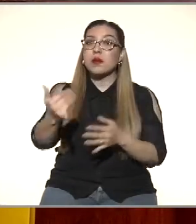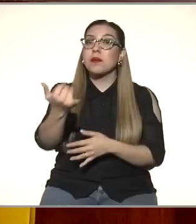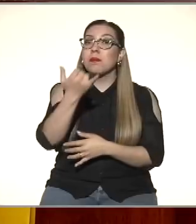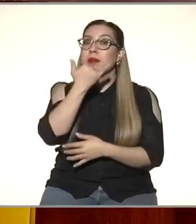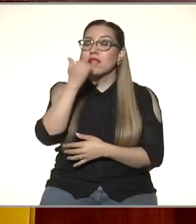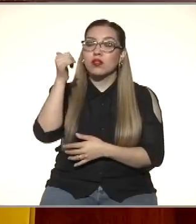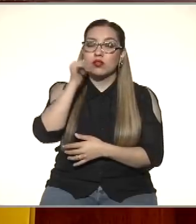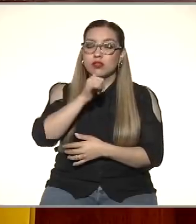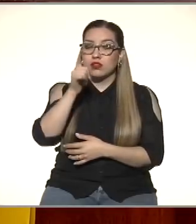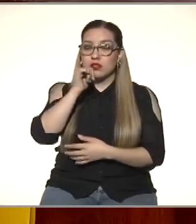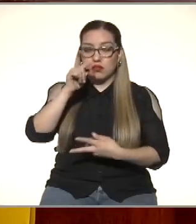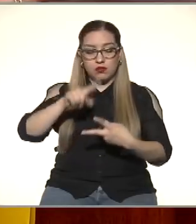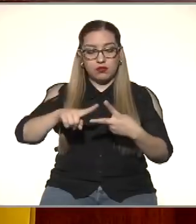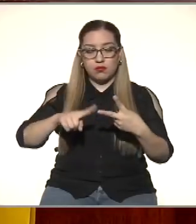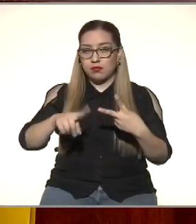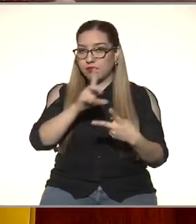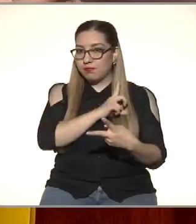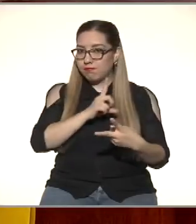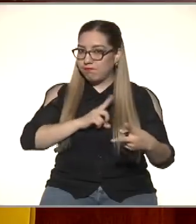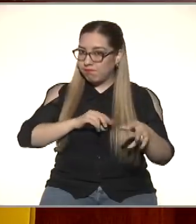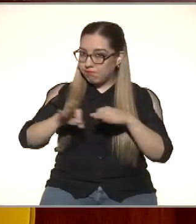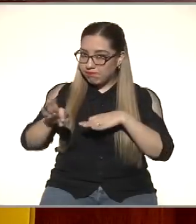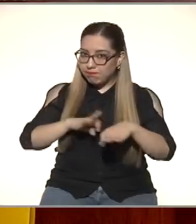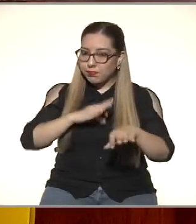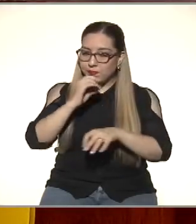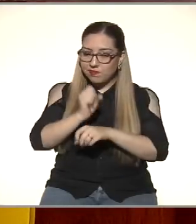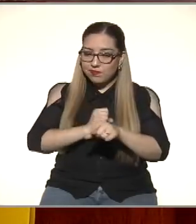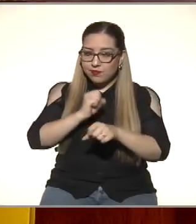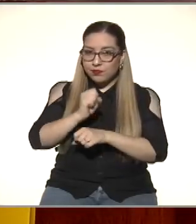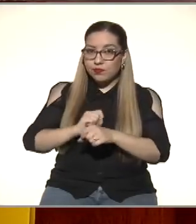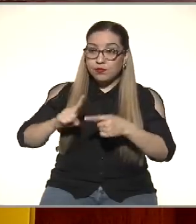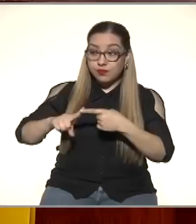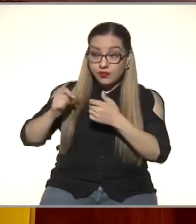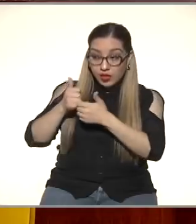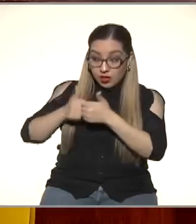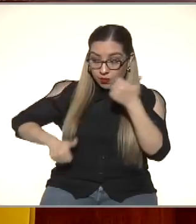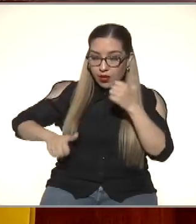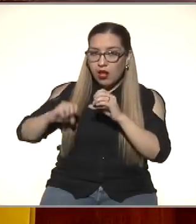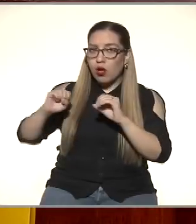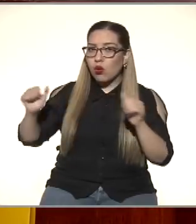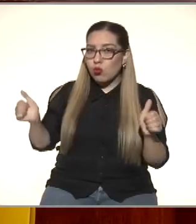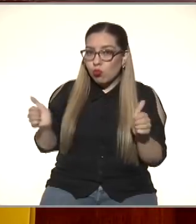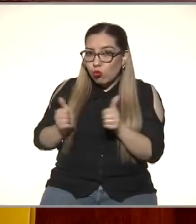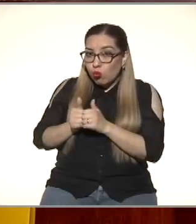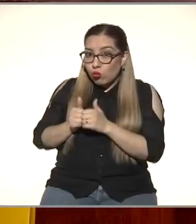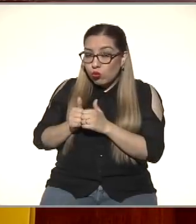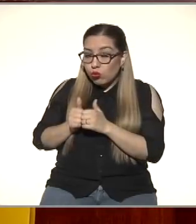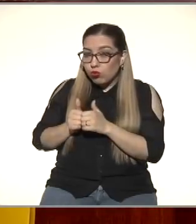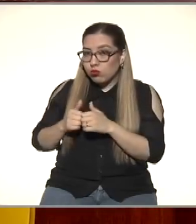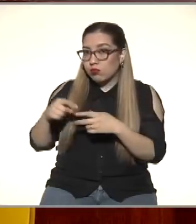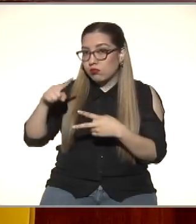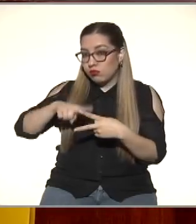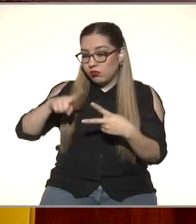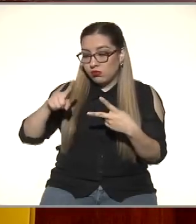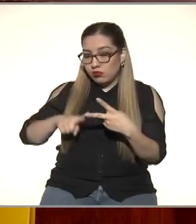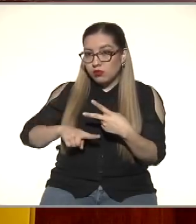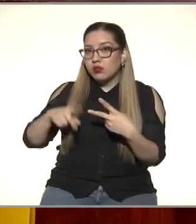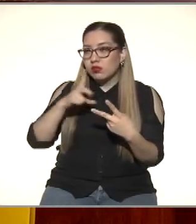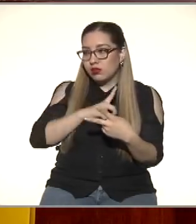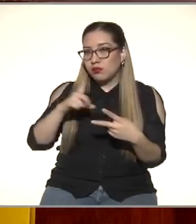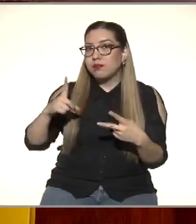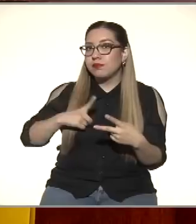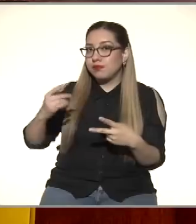dos escenarios, es decir, decida la pareja separarse o decida la pareja quedarse juntos, se les está enseñando eso a los hijos